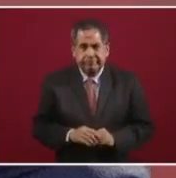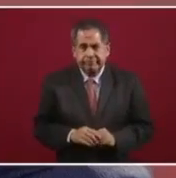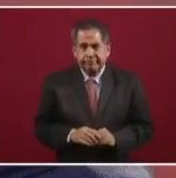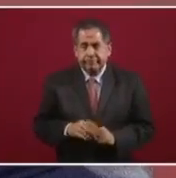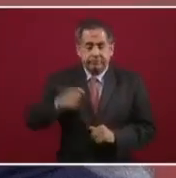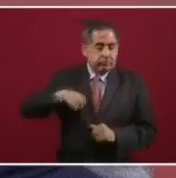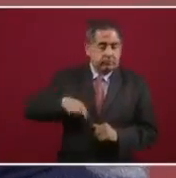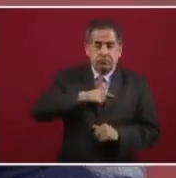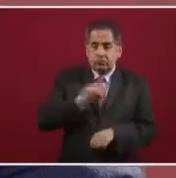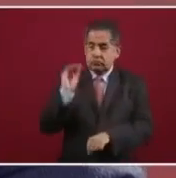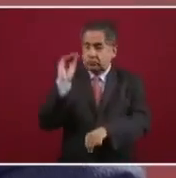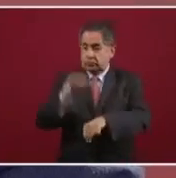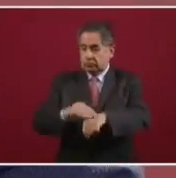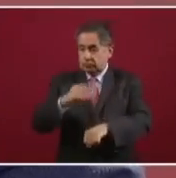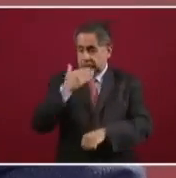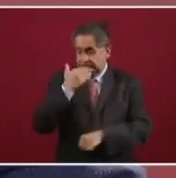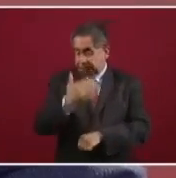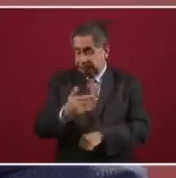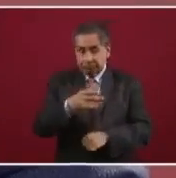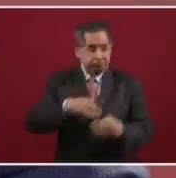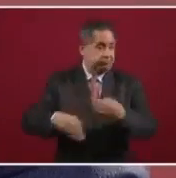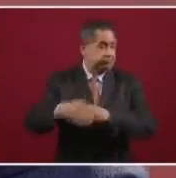nos portemos bien todos.